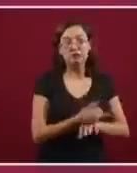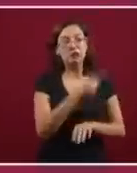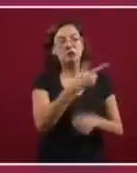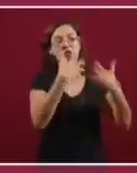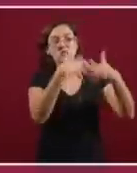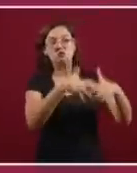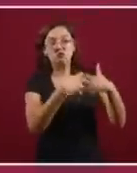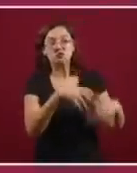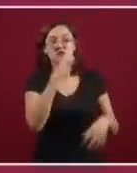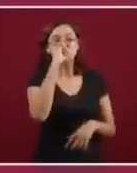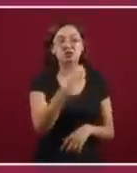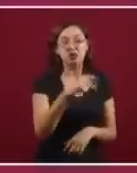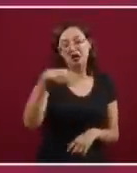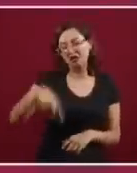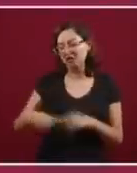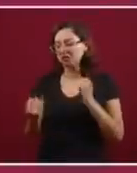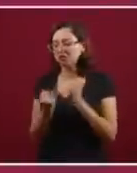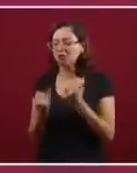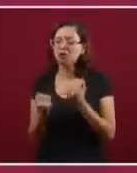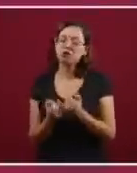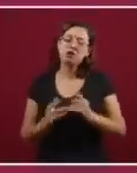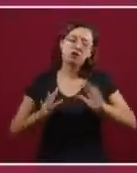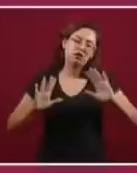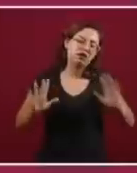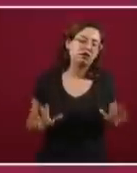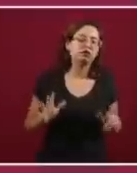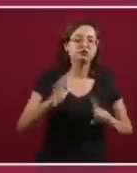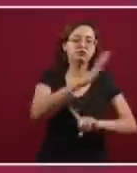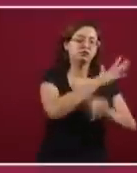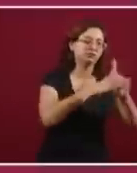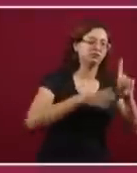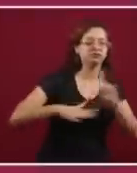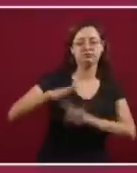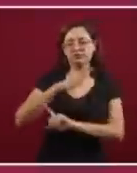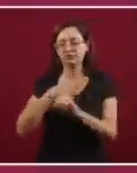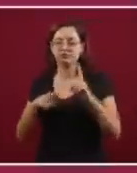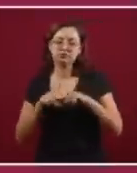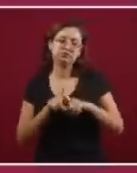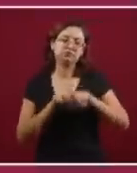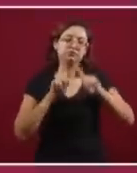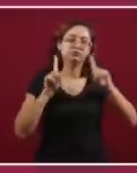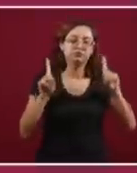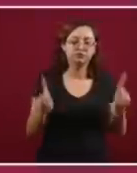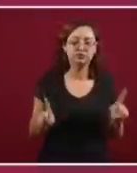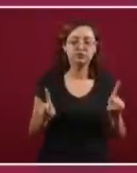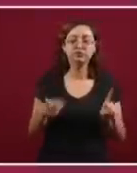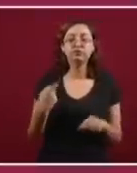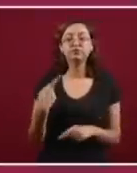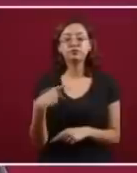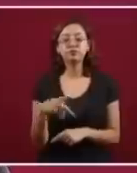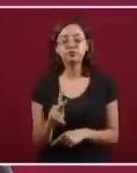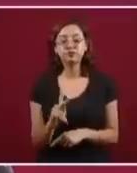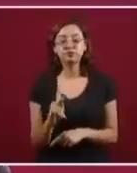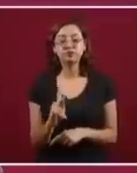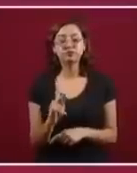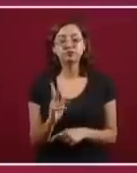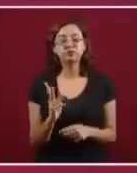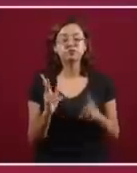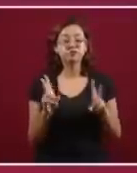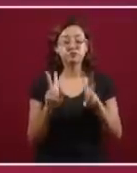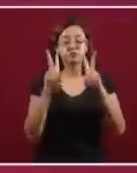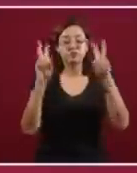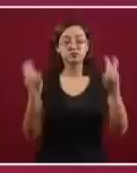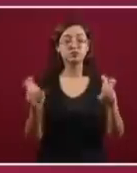circunstancias distintas son realidades distintas y en general este tema